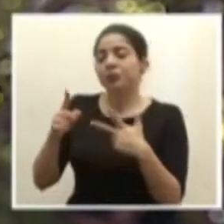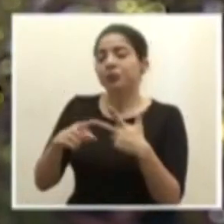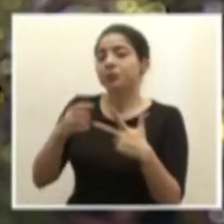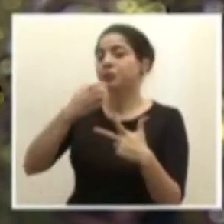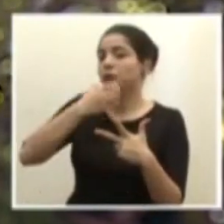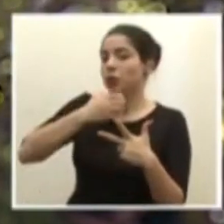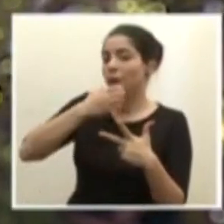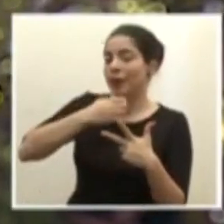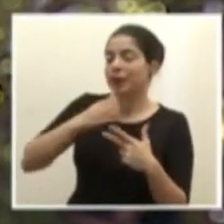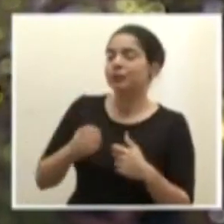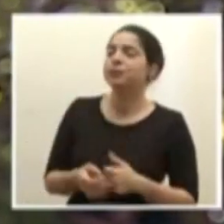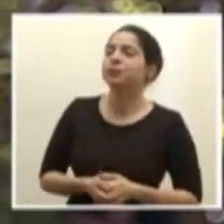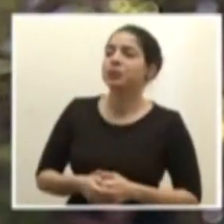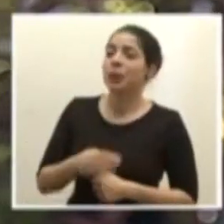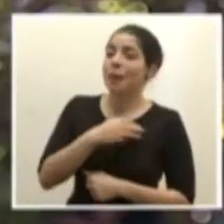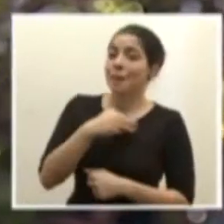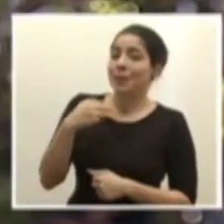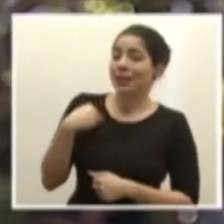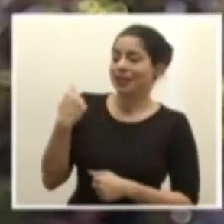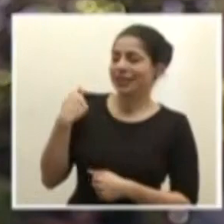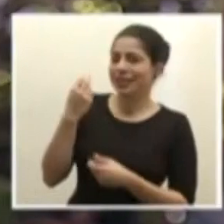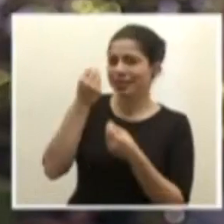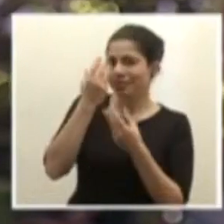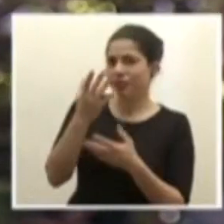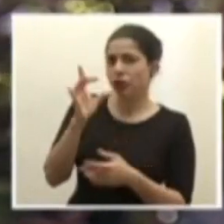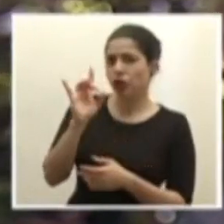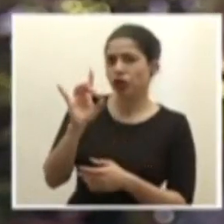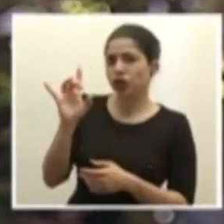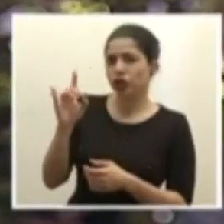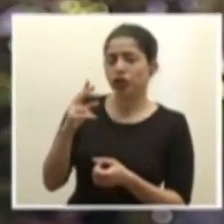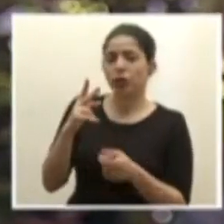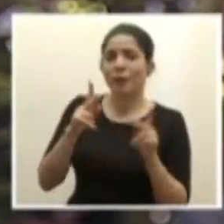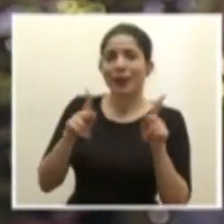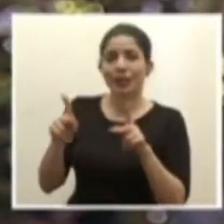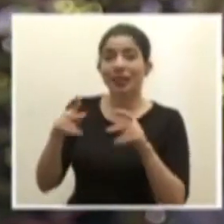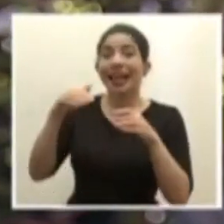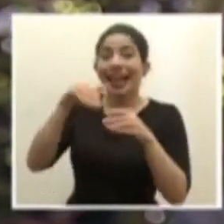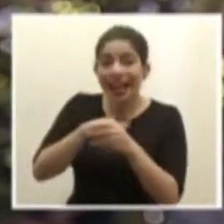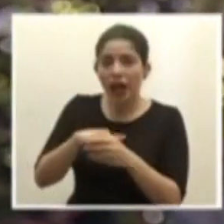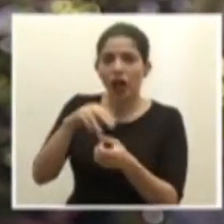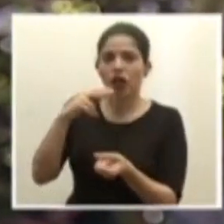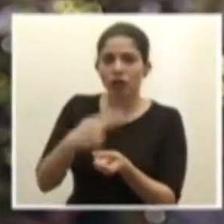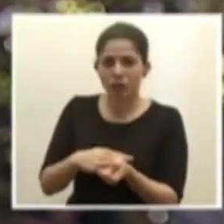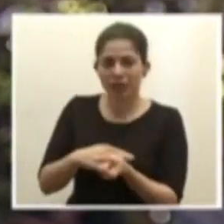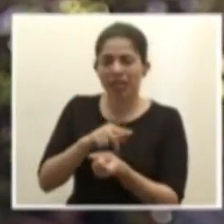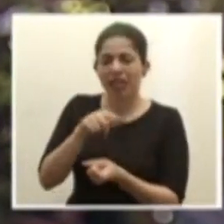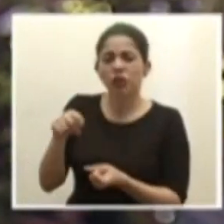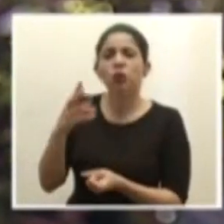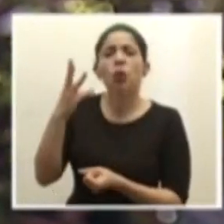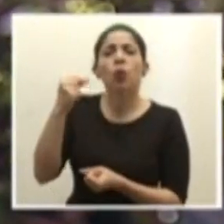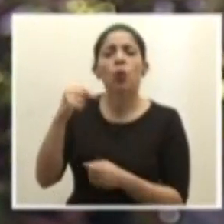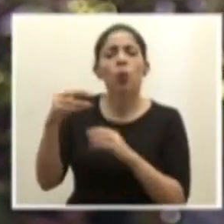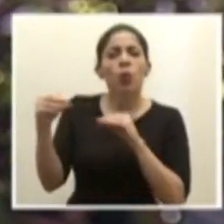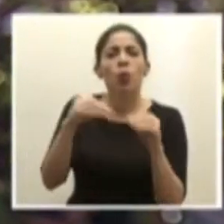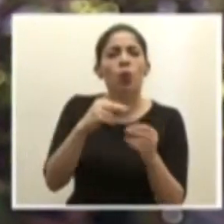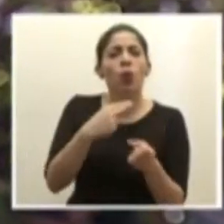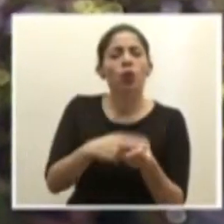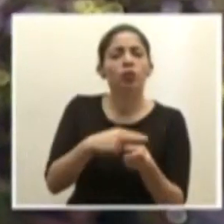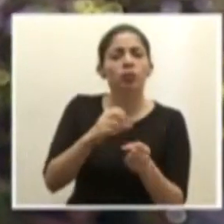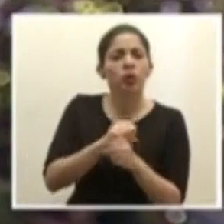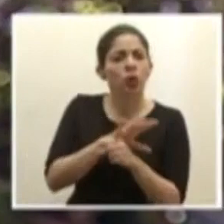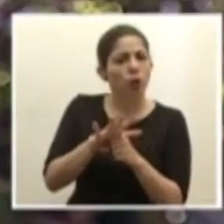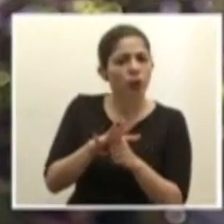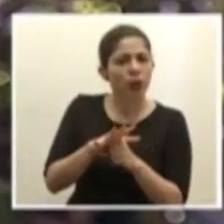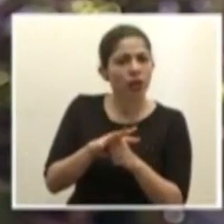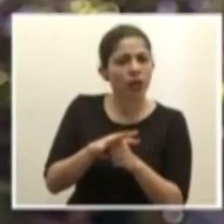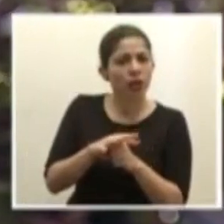Román, el ministro acaba de informar de 88 hospitalizados. ¿Cuántos de ellos están en SEACO?